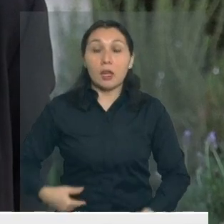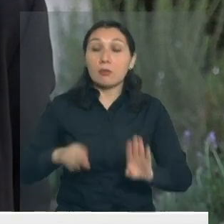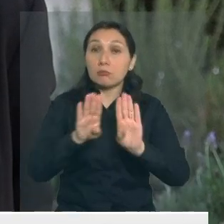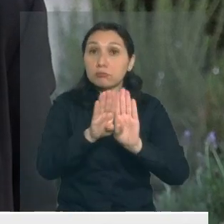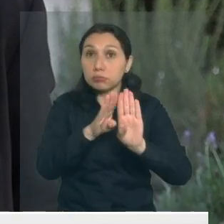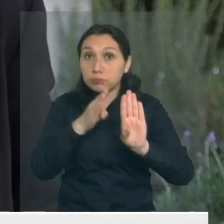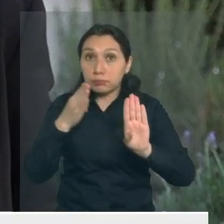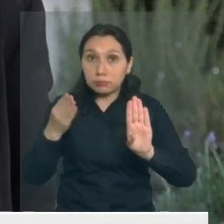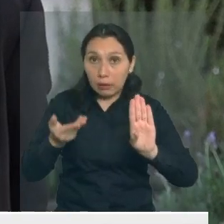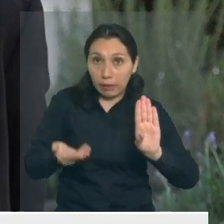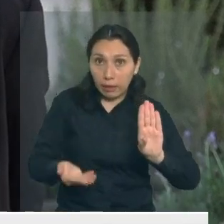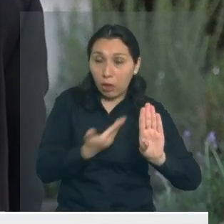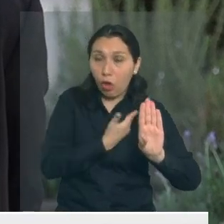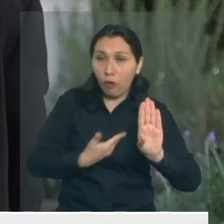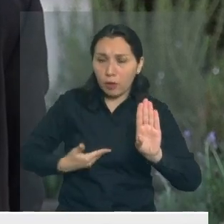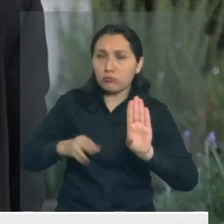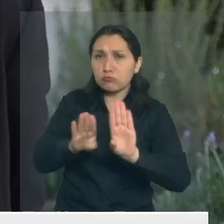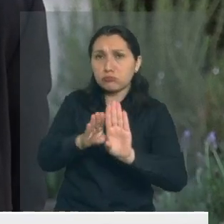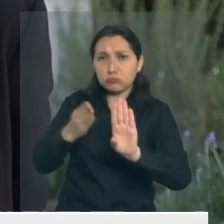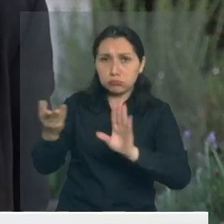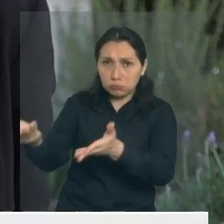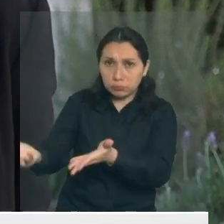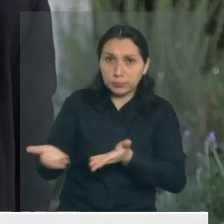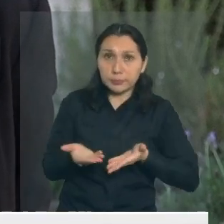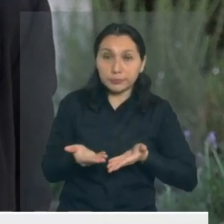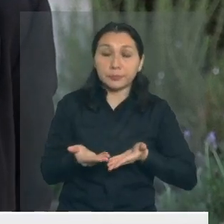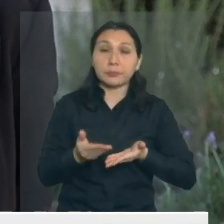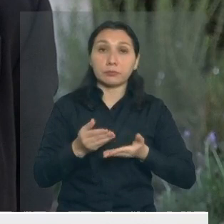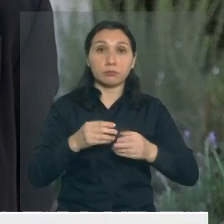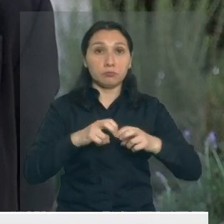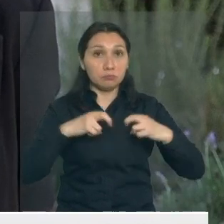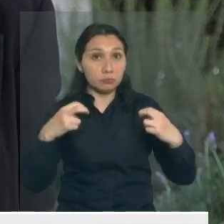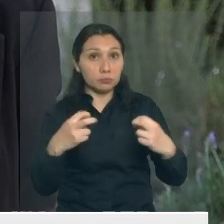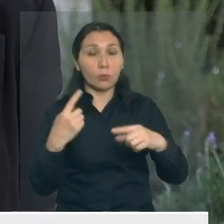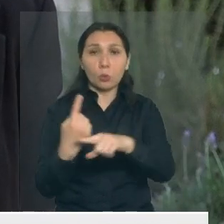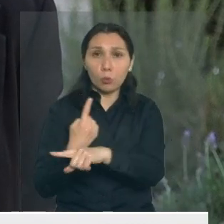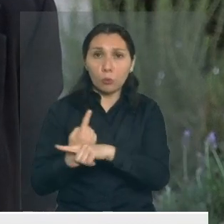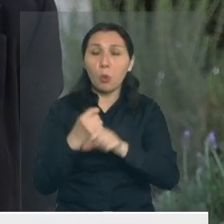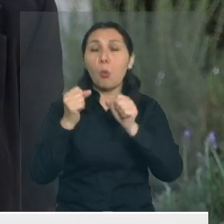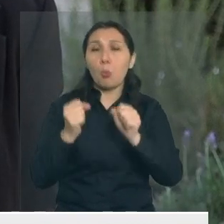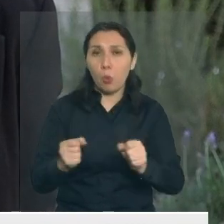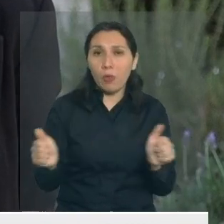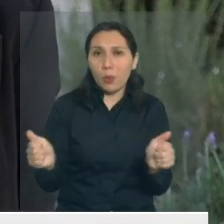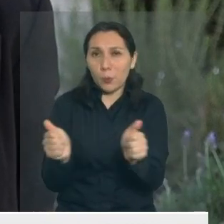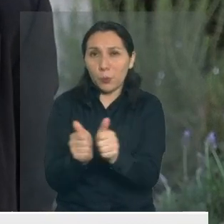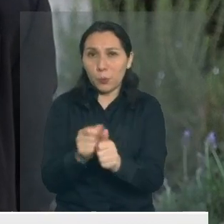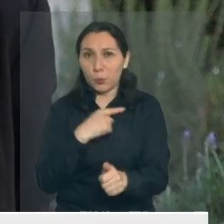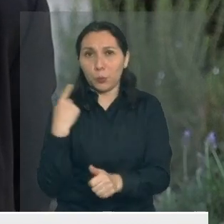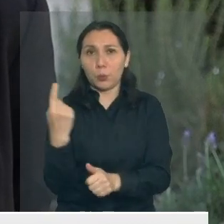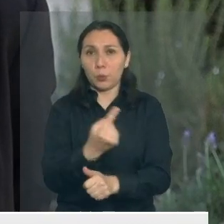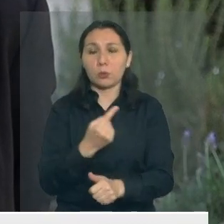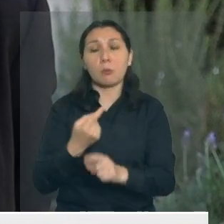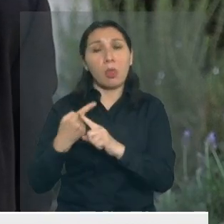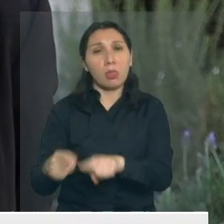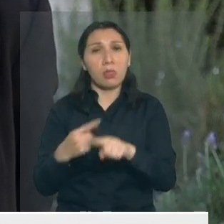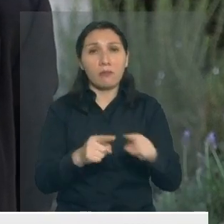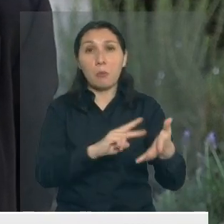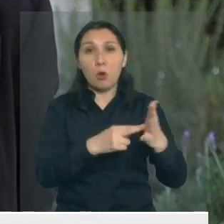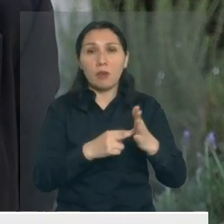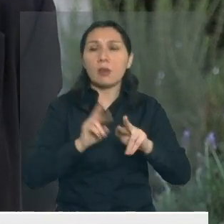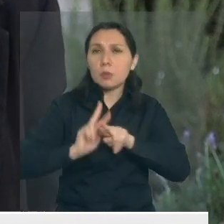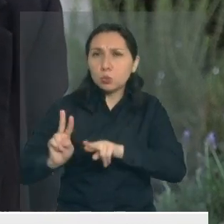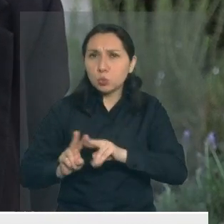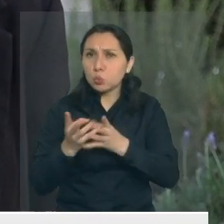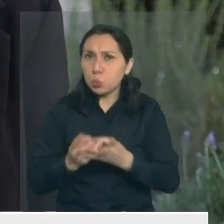puertas de este gobierno están abiertas y en los espacios de diálogo se pueden construir en conjunto para poder resolver las distintas